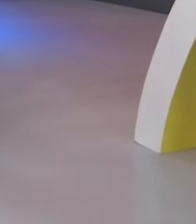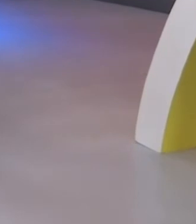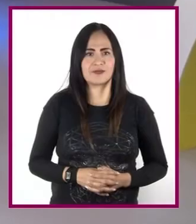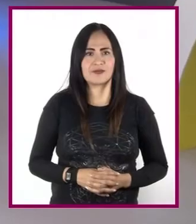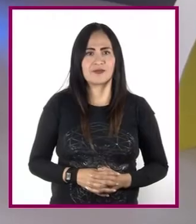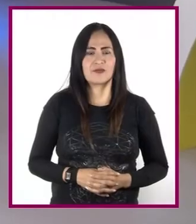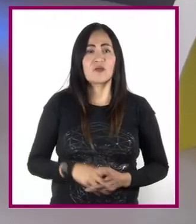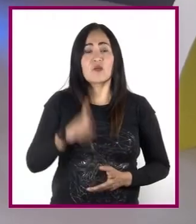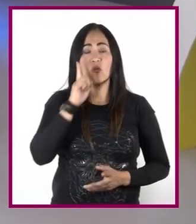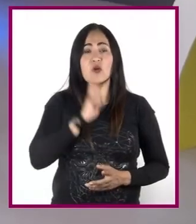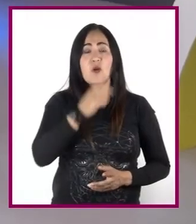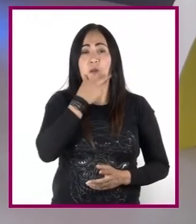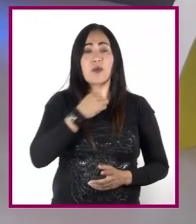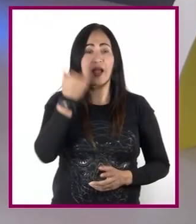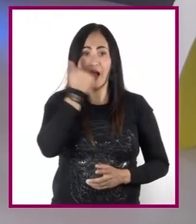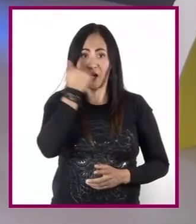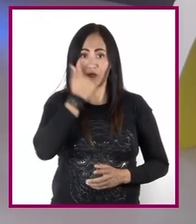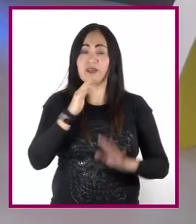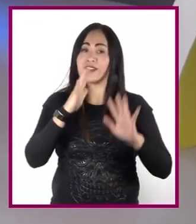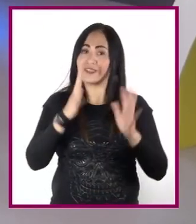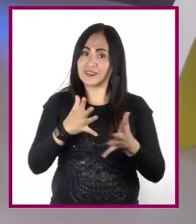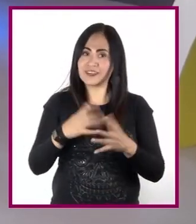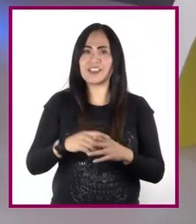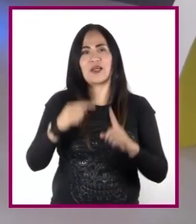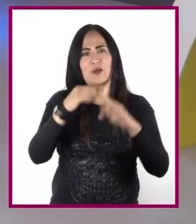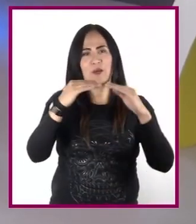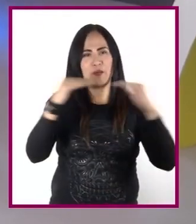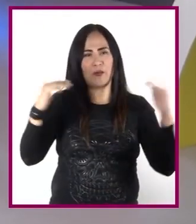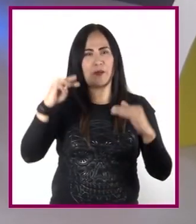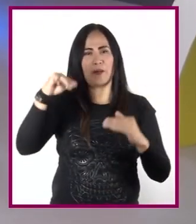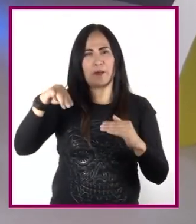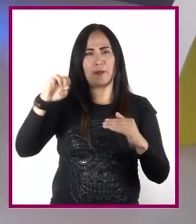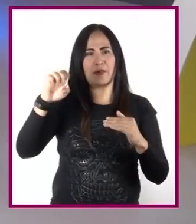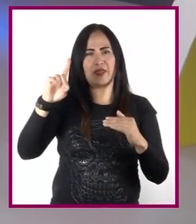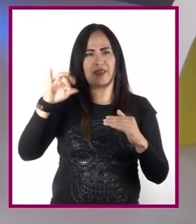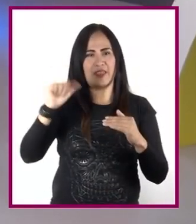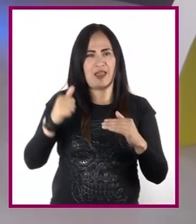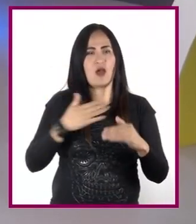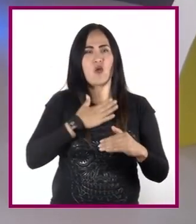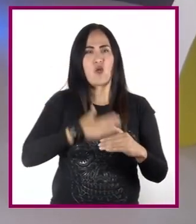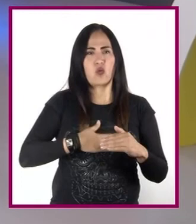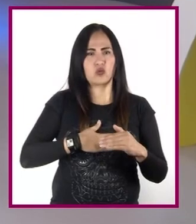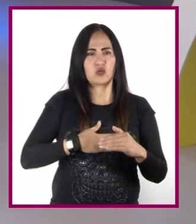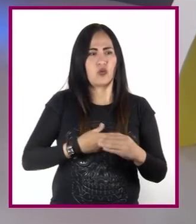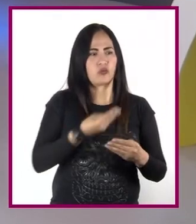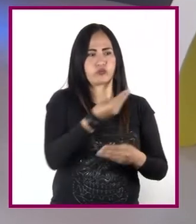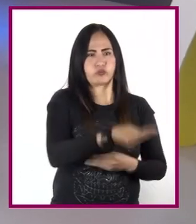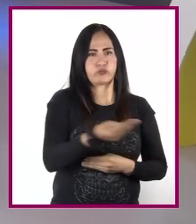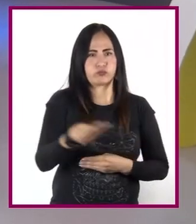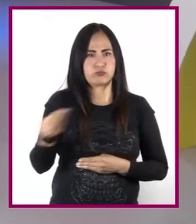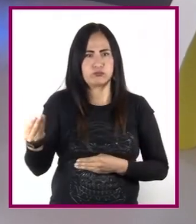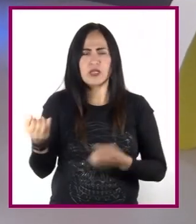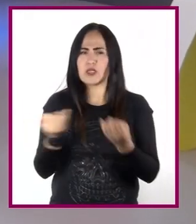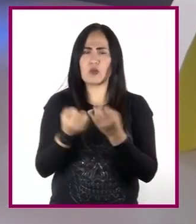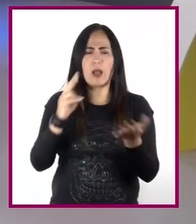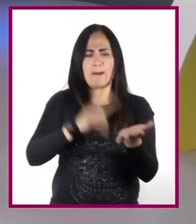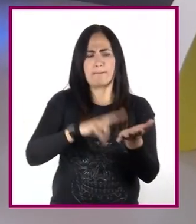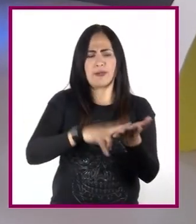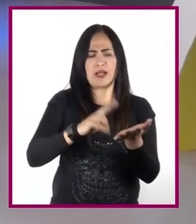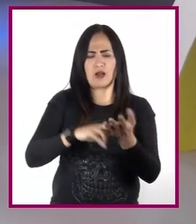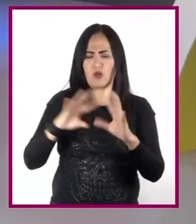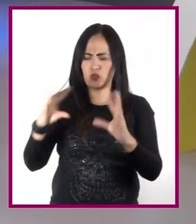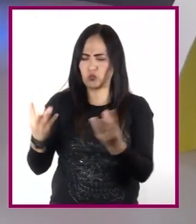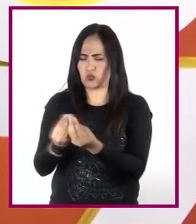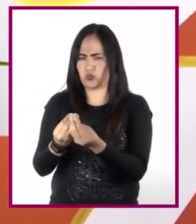Alumnas y alumnos, hasta el momento hemos tratado la media aritmética como reparto equitativo y para estimar un valor a partir de un conjunto de